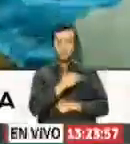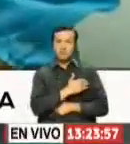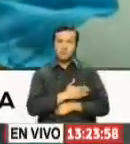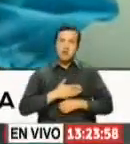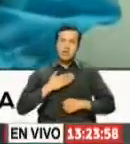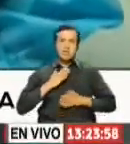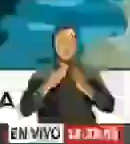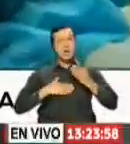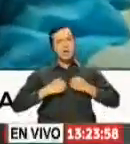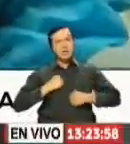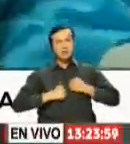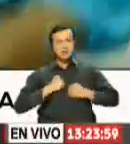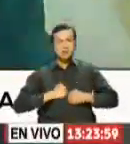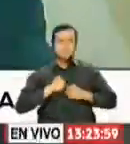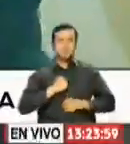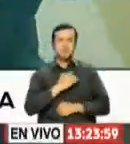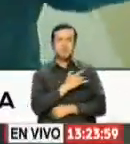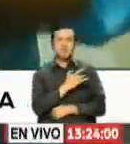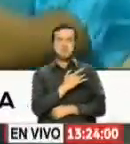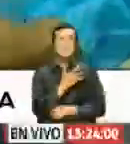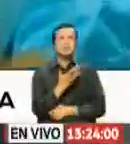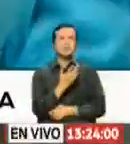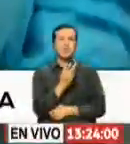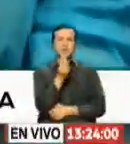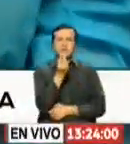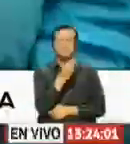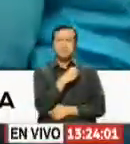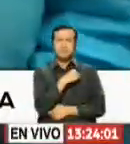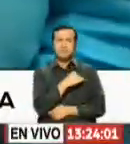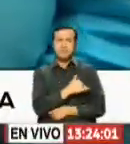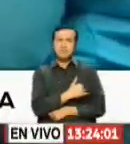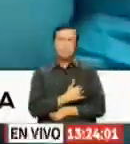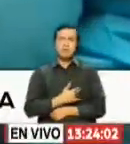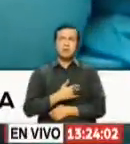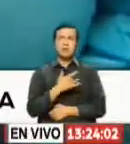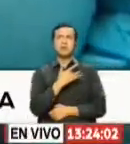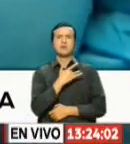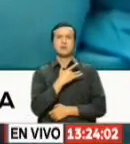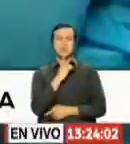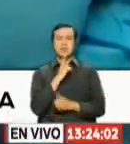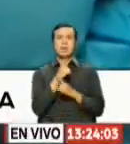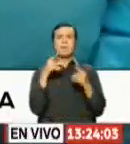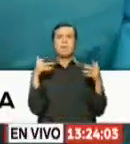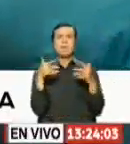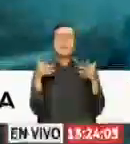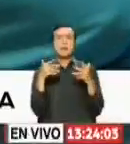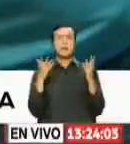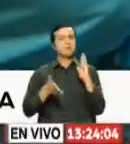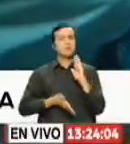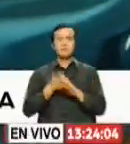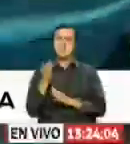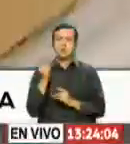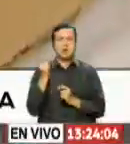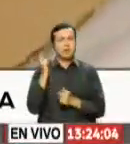seno, sentí una bolita. Y eso me llenó de temor, entonces dije, no, yo